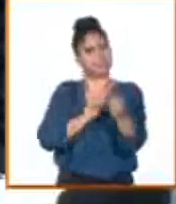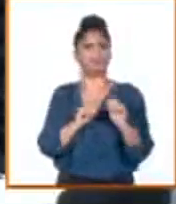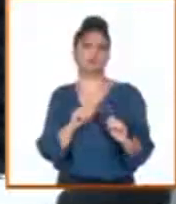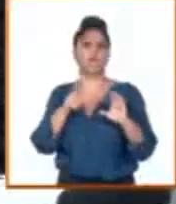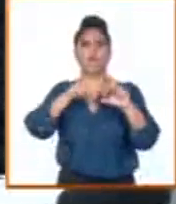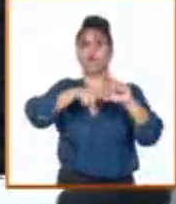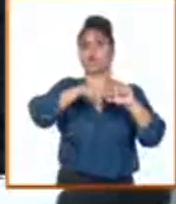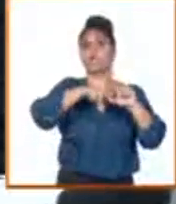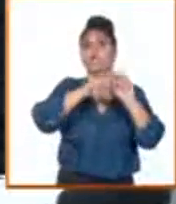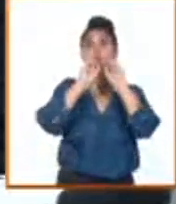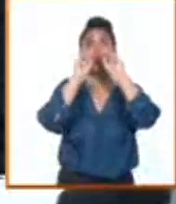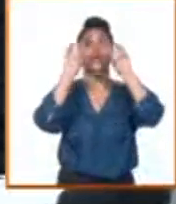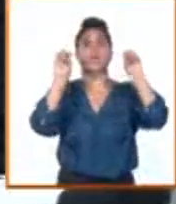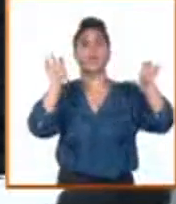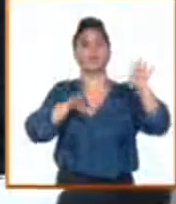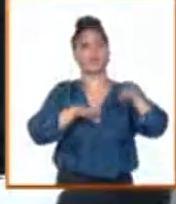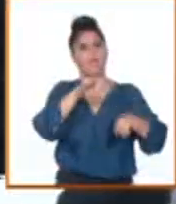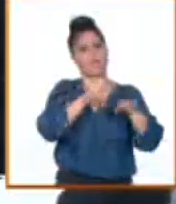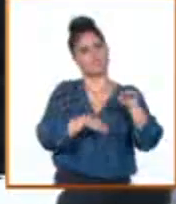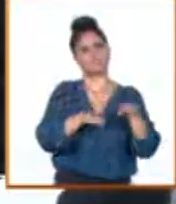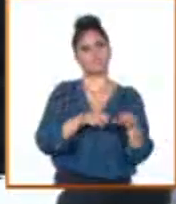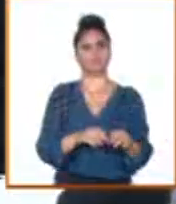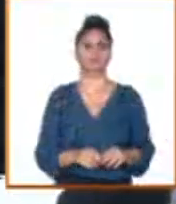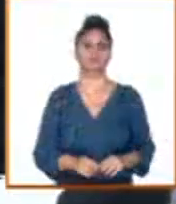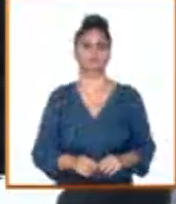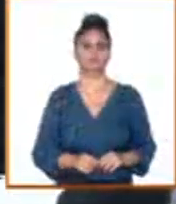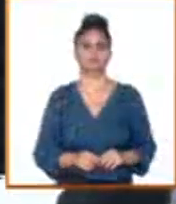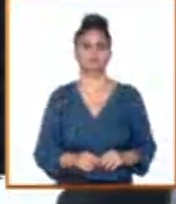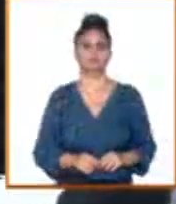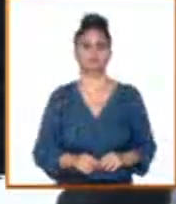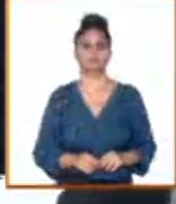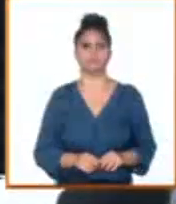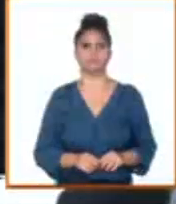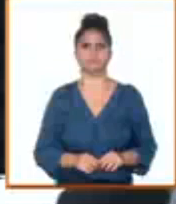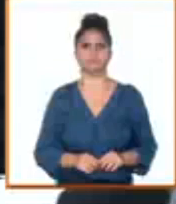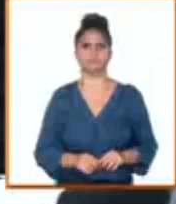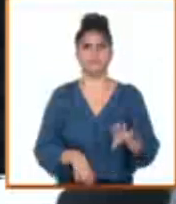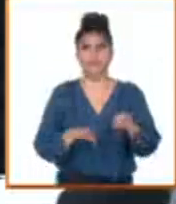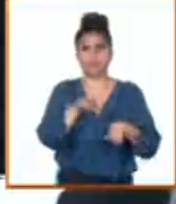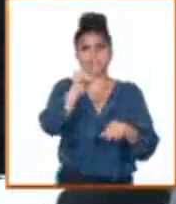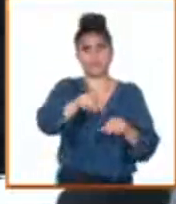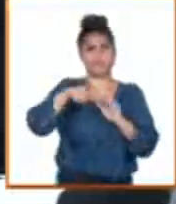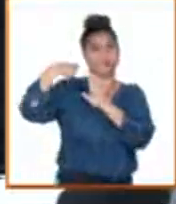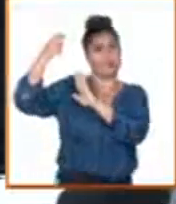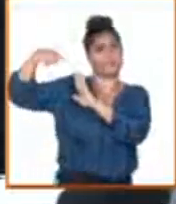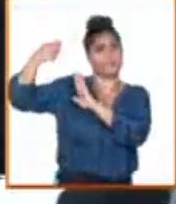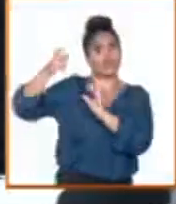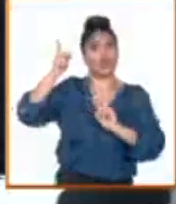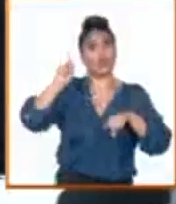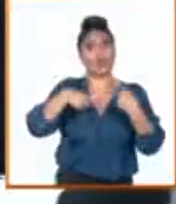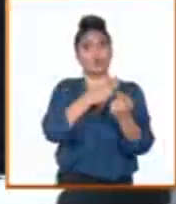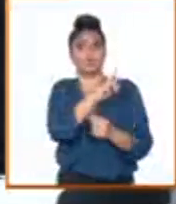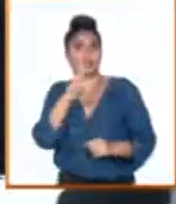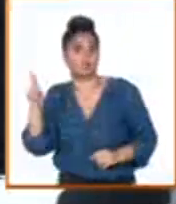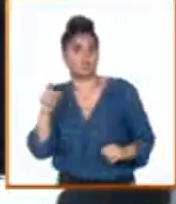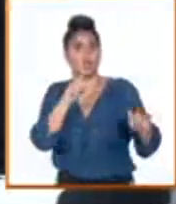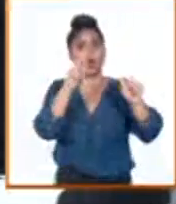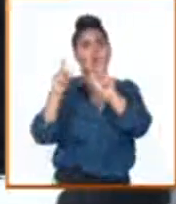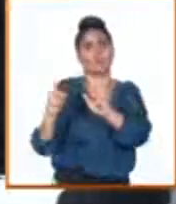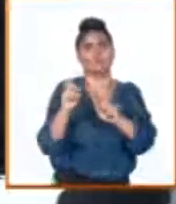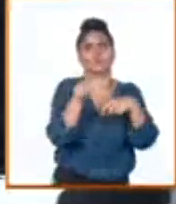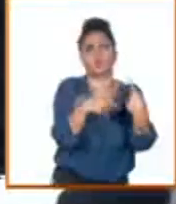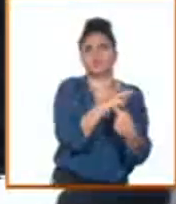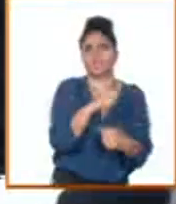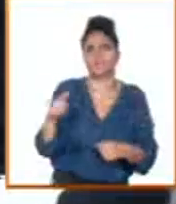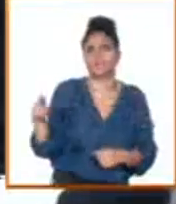generan para cada una de esas plataformas. Por eso estamos hablando de que es una ley que contribuye también a la seguridad nacional. Pero y el